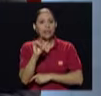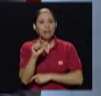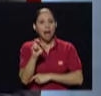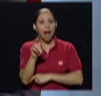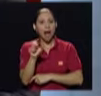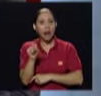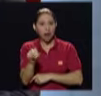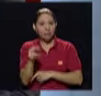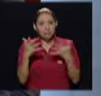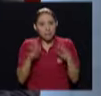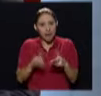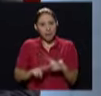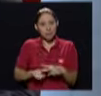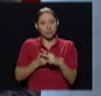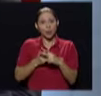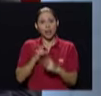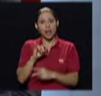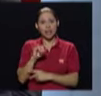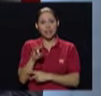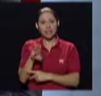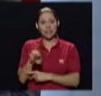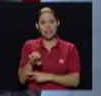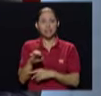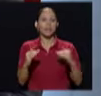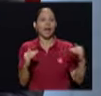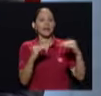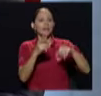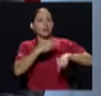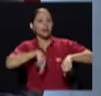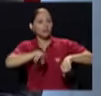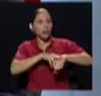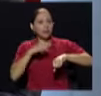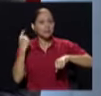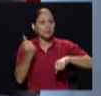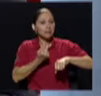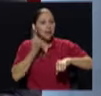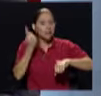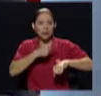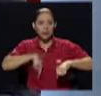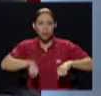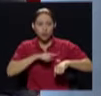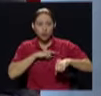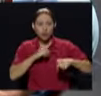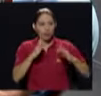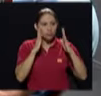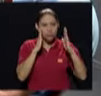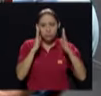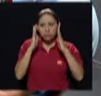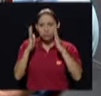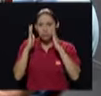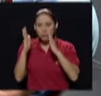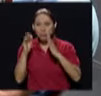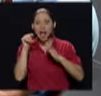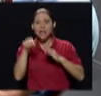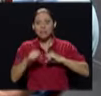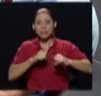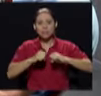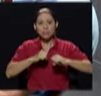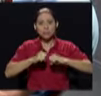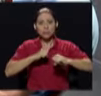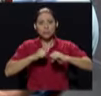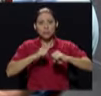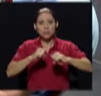a nivel nacional siempre hemos dado cobertura a este tipo de sismicidad, cosa